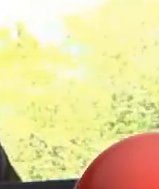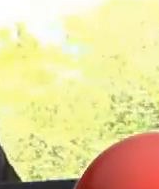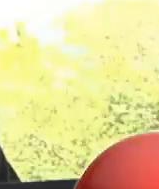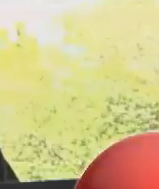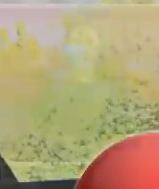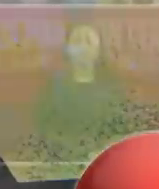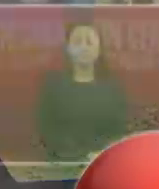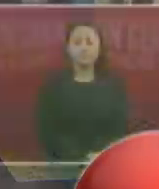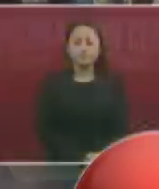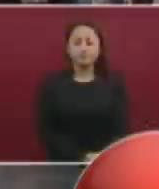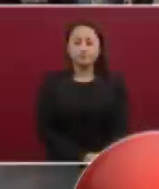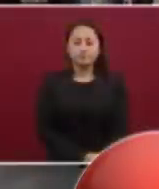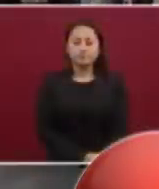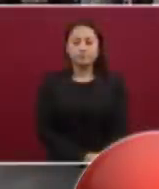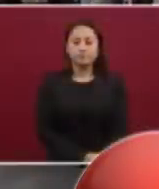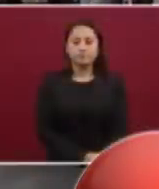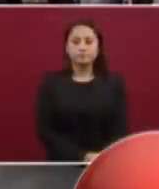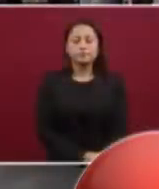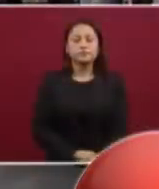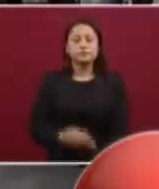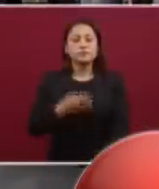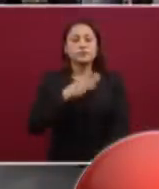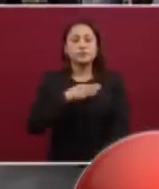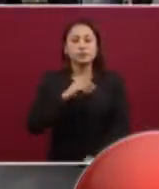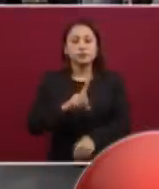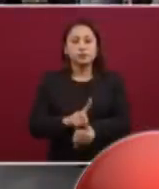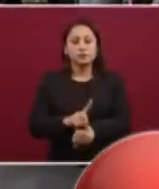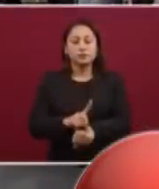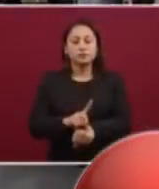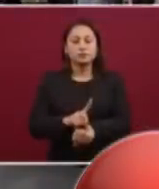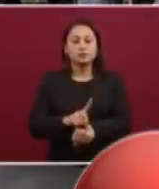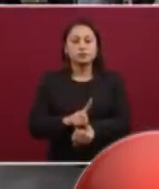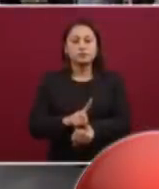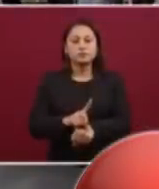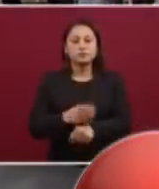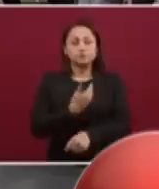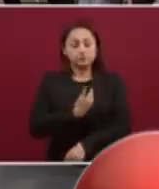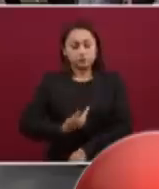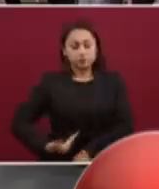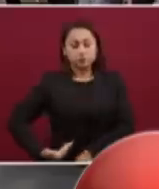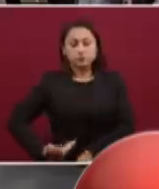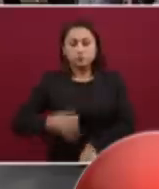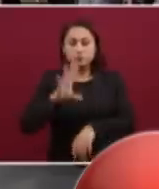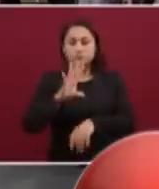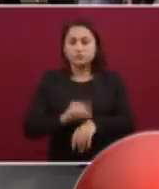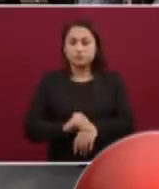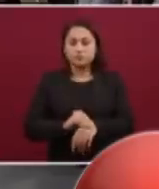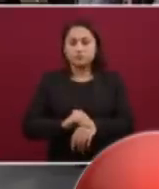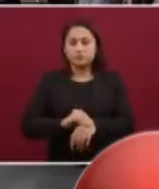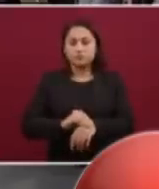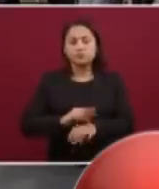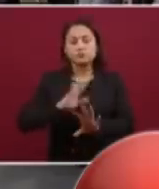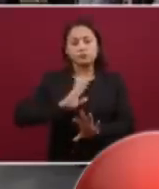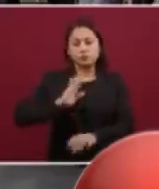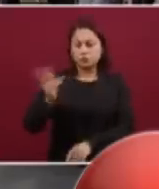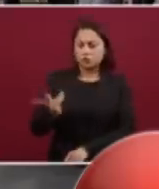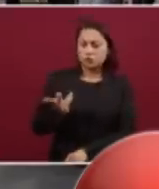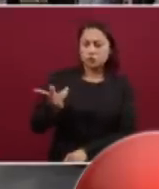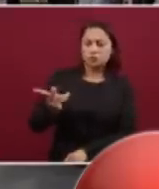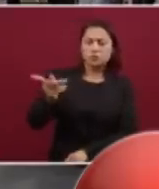palacio nacional muy buenos días señor presidente el lunes este con su permiso le quiero hacer una pregunta al señor gobernador